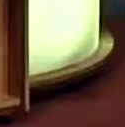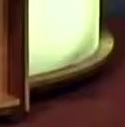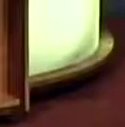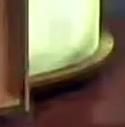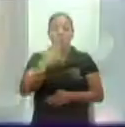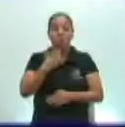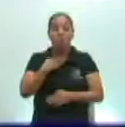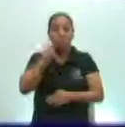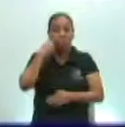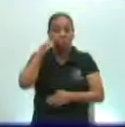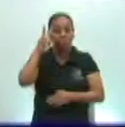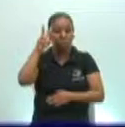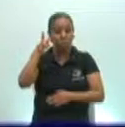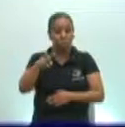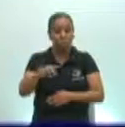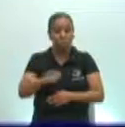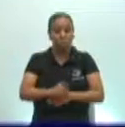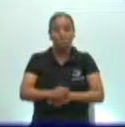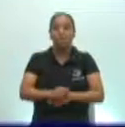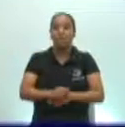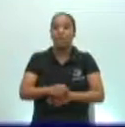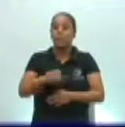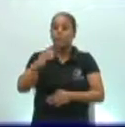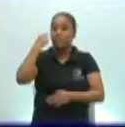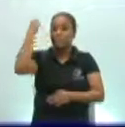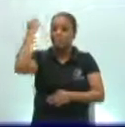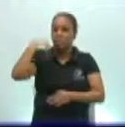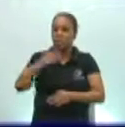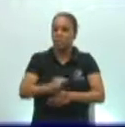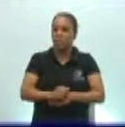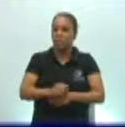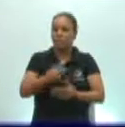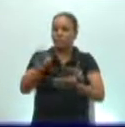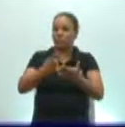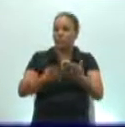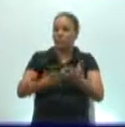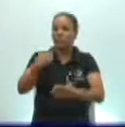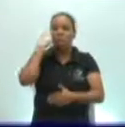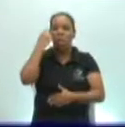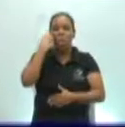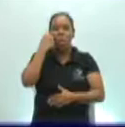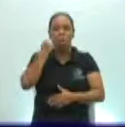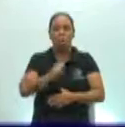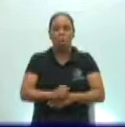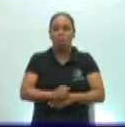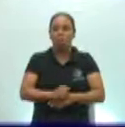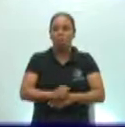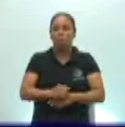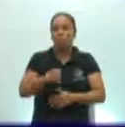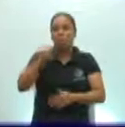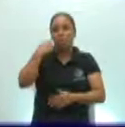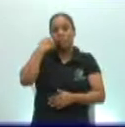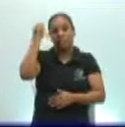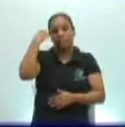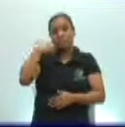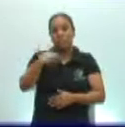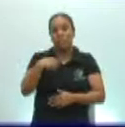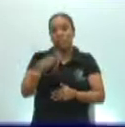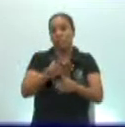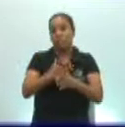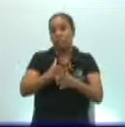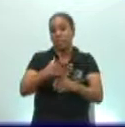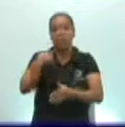Como pudieron apreciar que conociendo la representación de los modelos moleculares y el código de colores, podemos saber